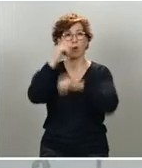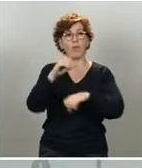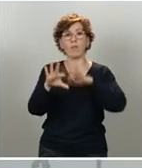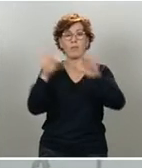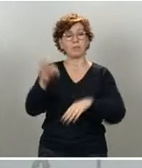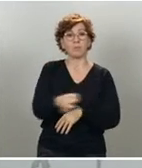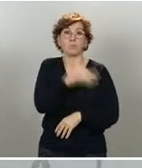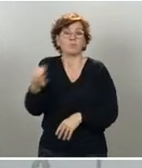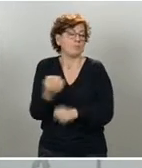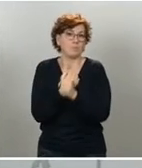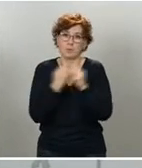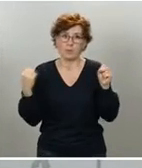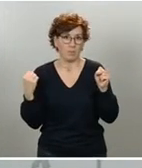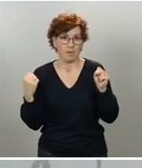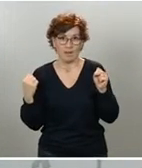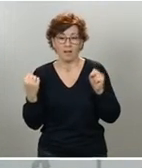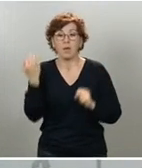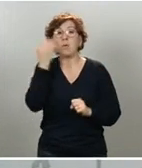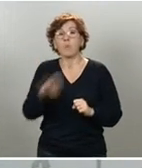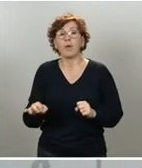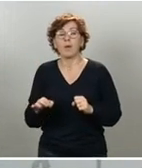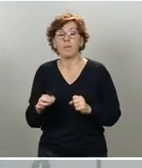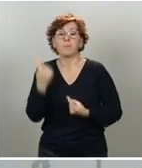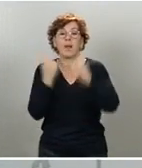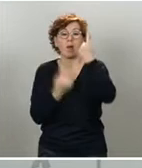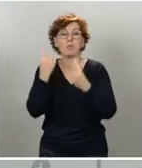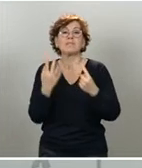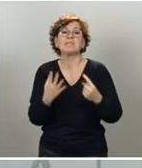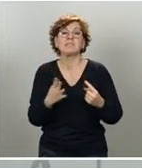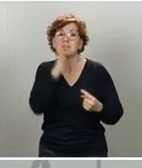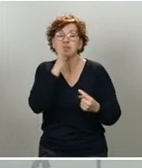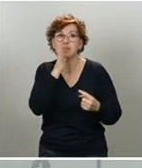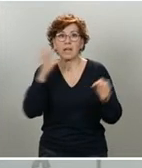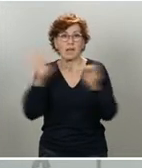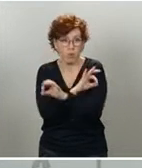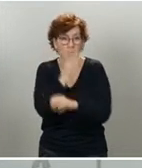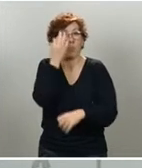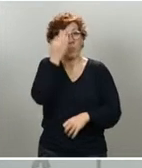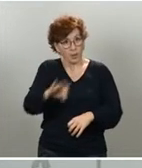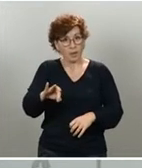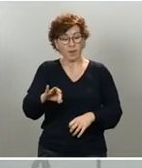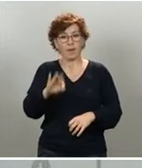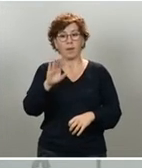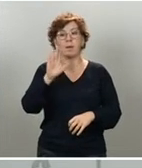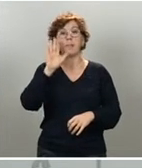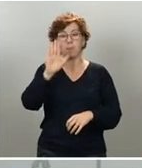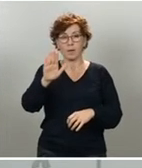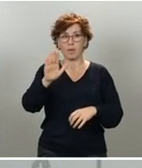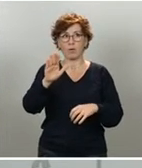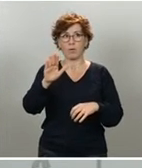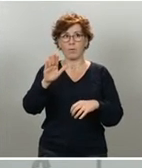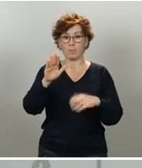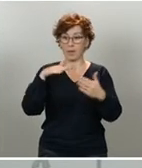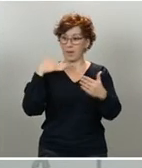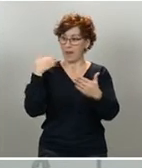ellas. Y es posible que en algunas de las ocasiones nos equivoquemos. Pero en todo caso, hemos tomado y tomaremos, hasta que salgamos de